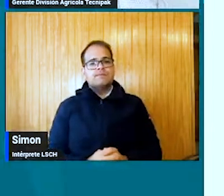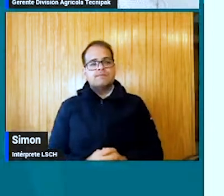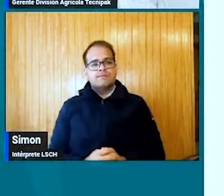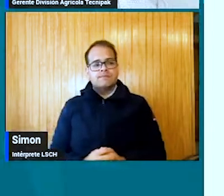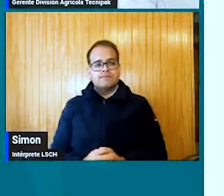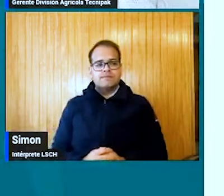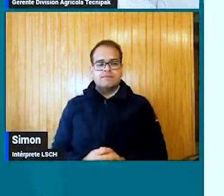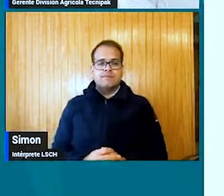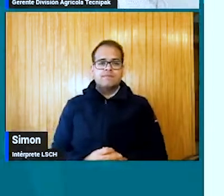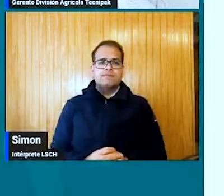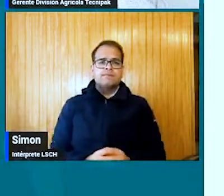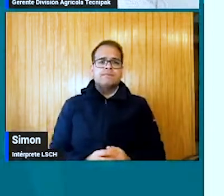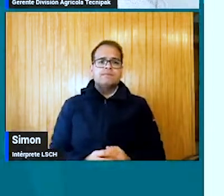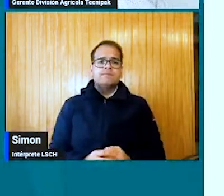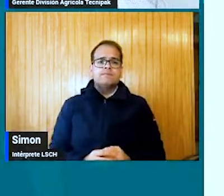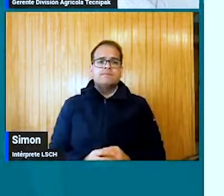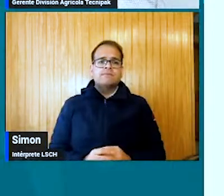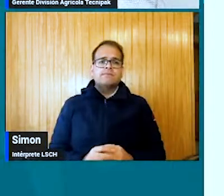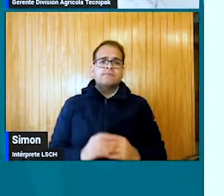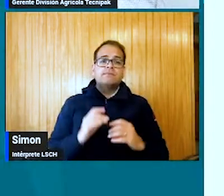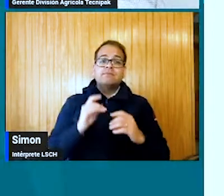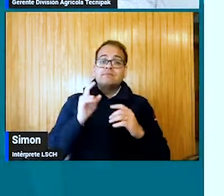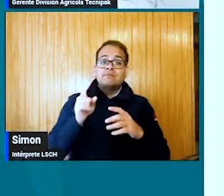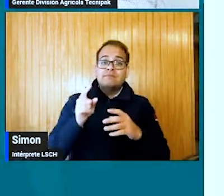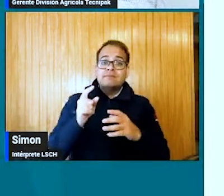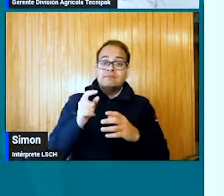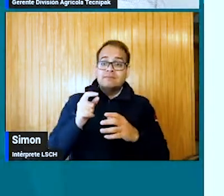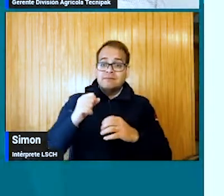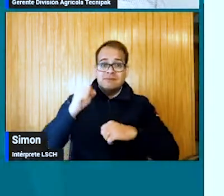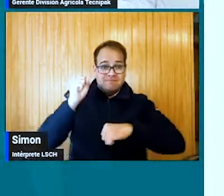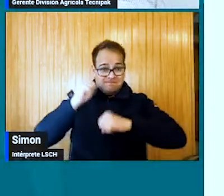Las coberturas de las máquinas